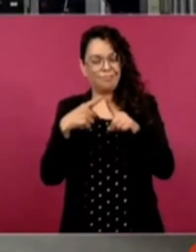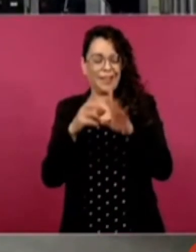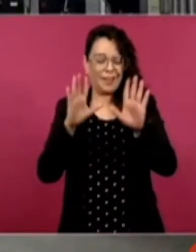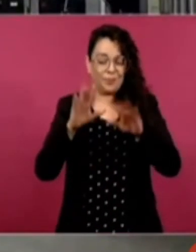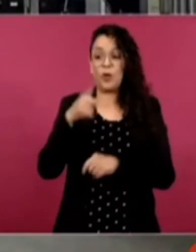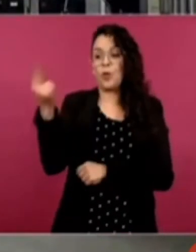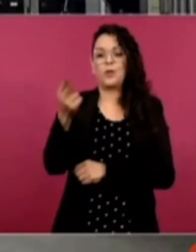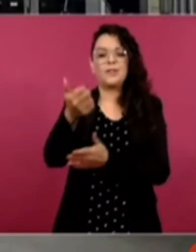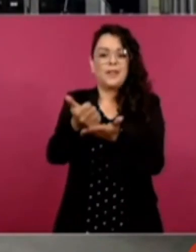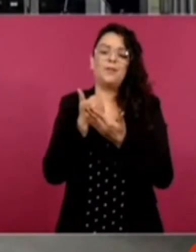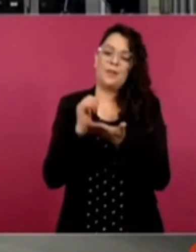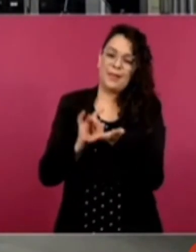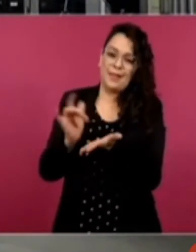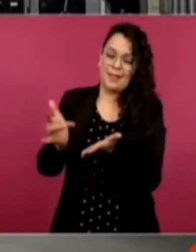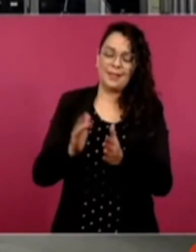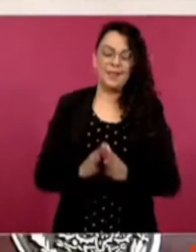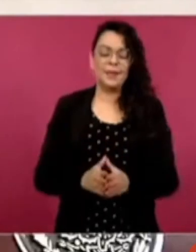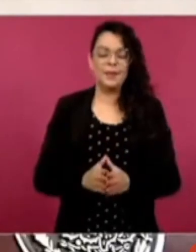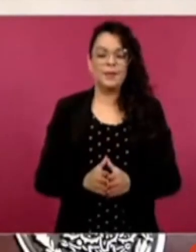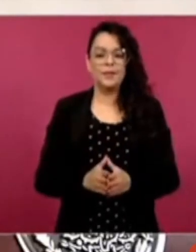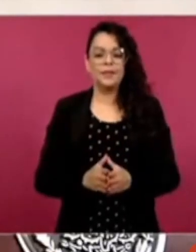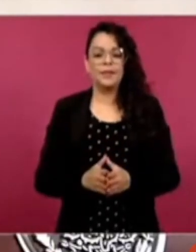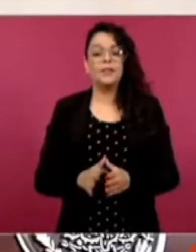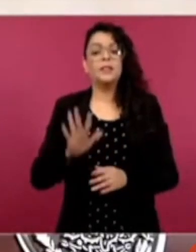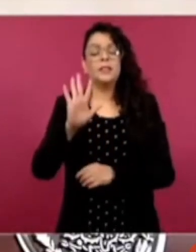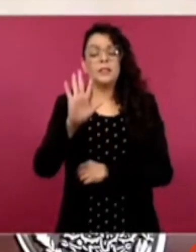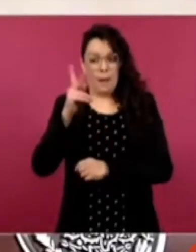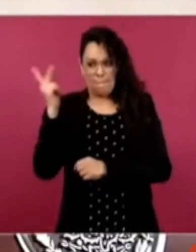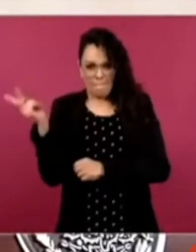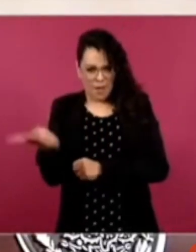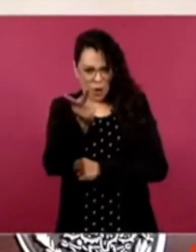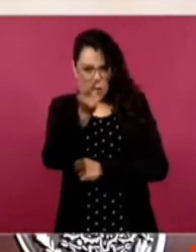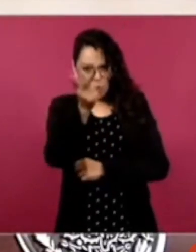Entonces, se hacen las preguntas, pero hay una.